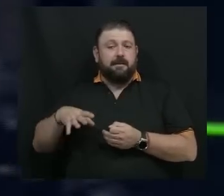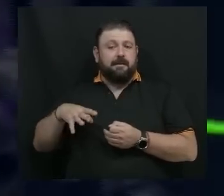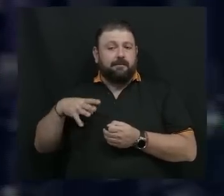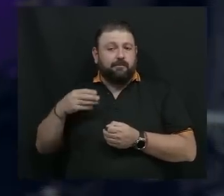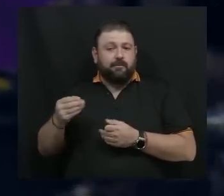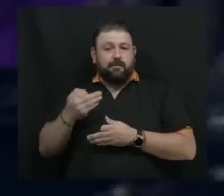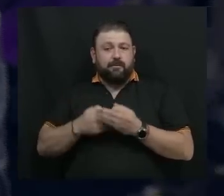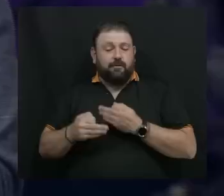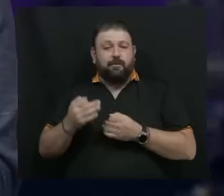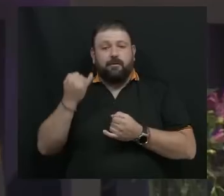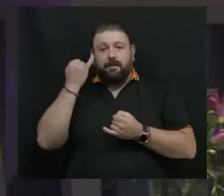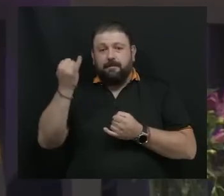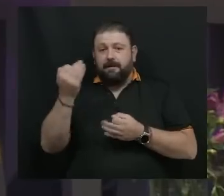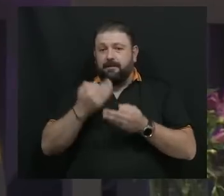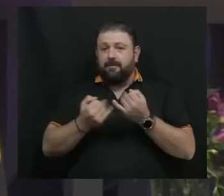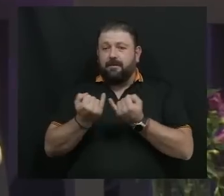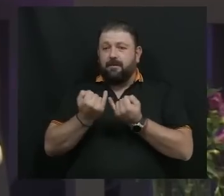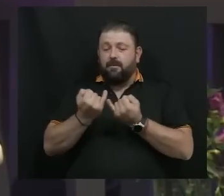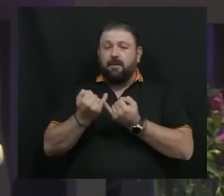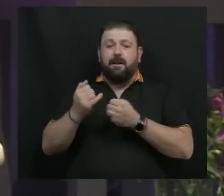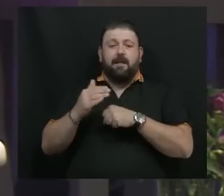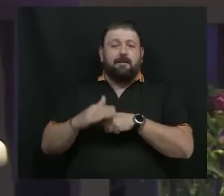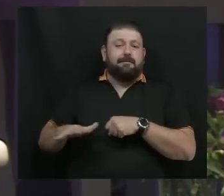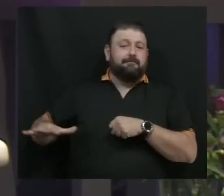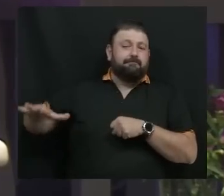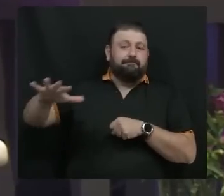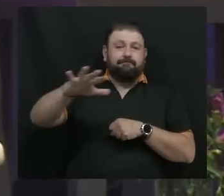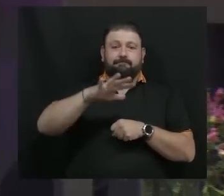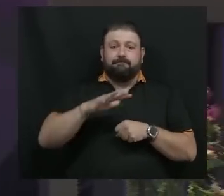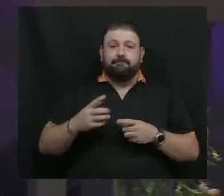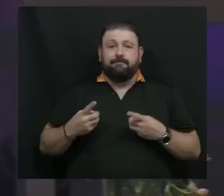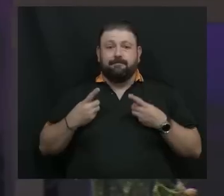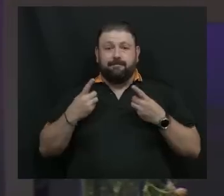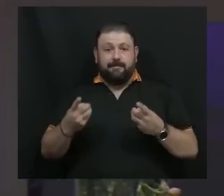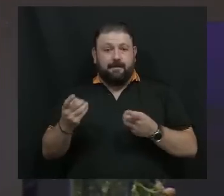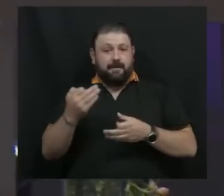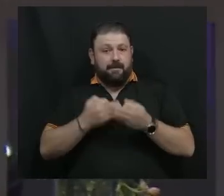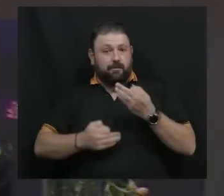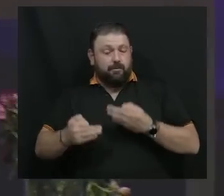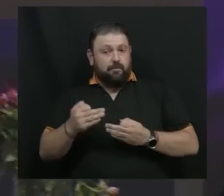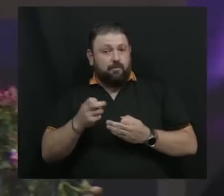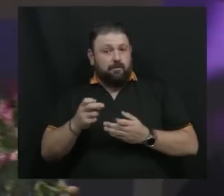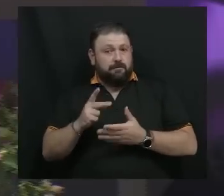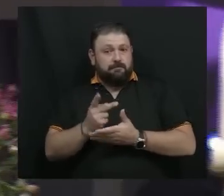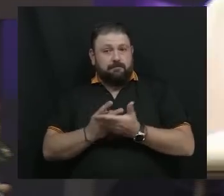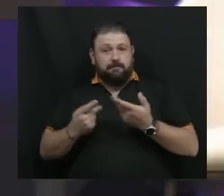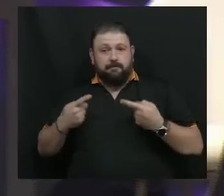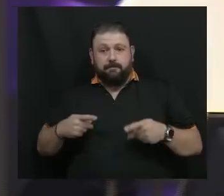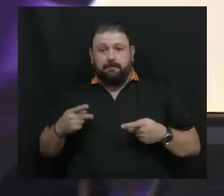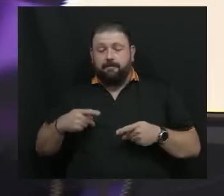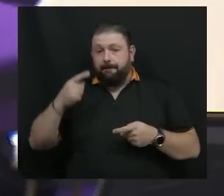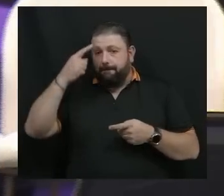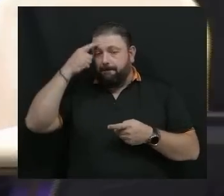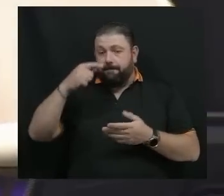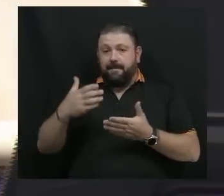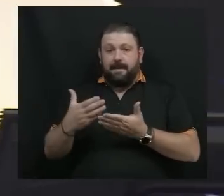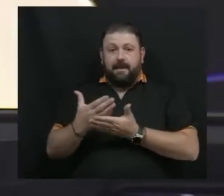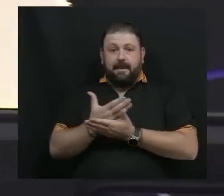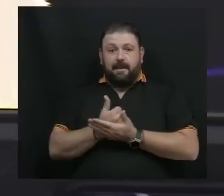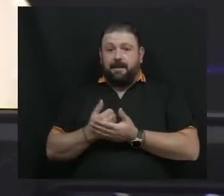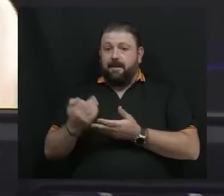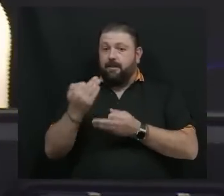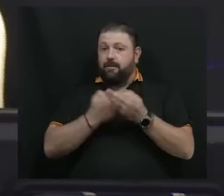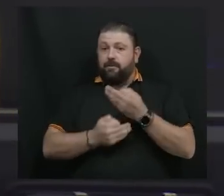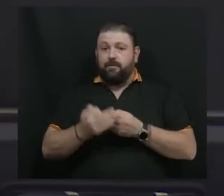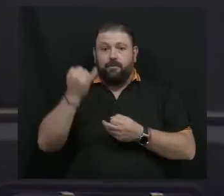propio esfuerzo. A la mayoría de nosotros nos han educado, nos han formado y nos han programado para ganar por el 100% de